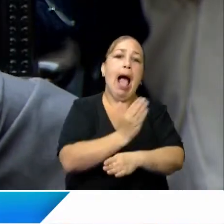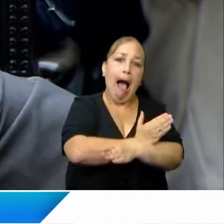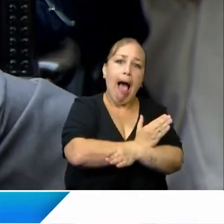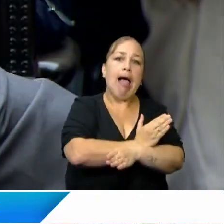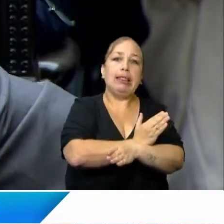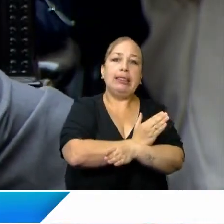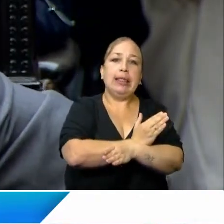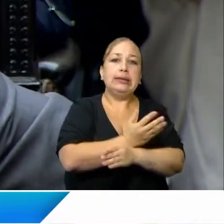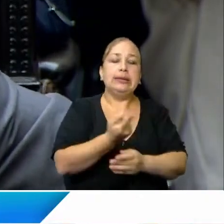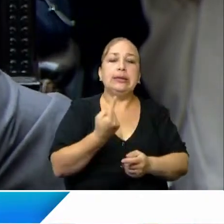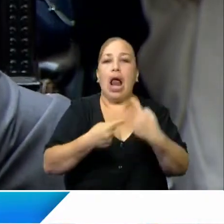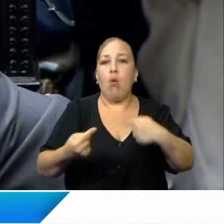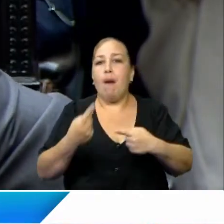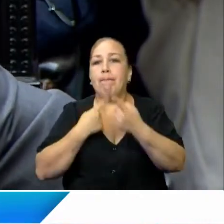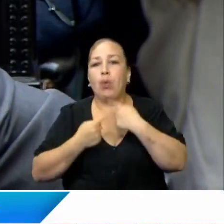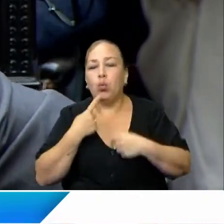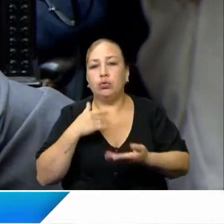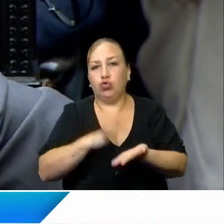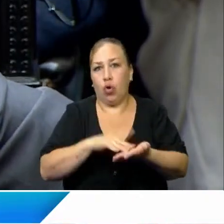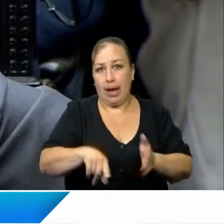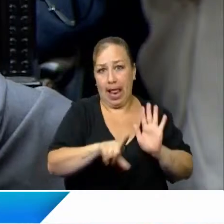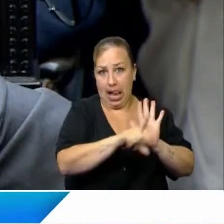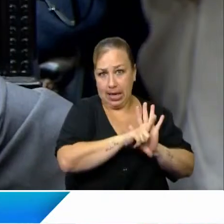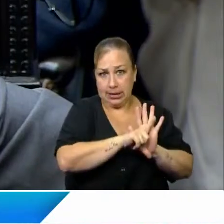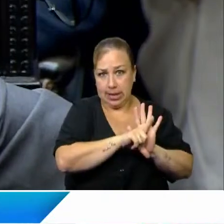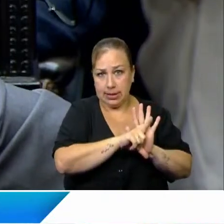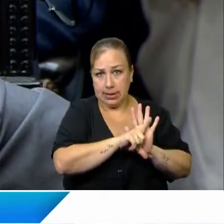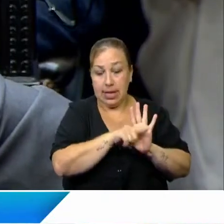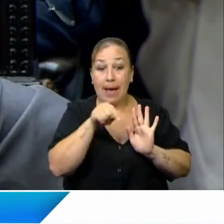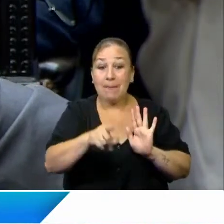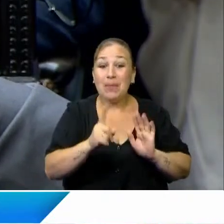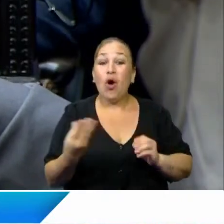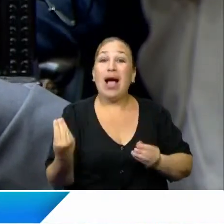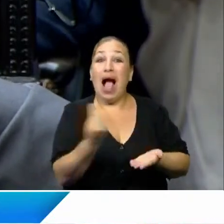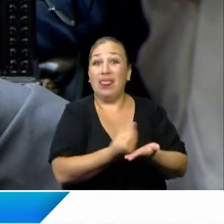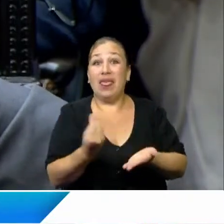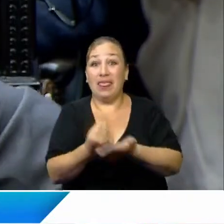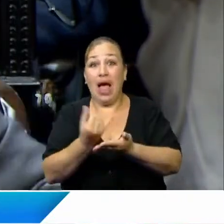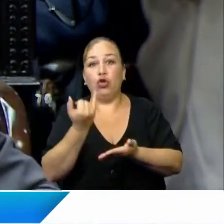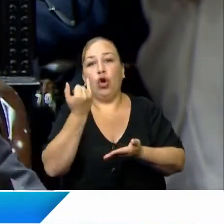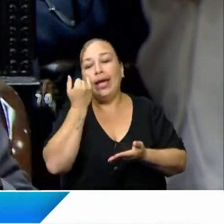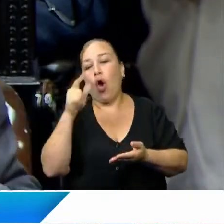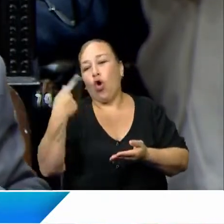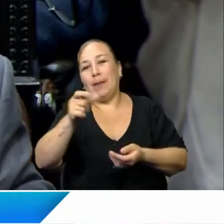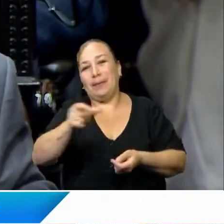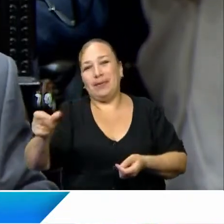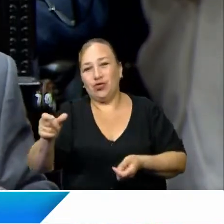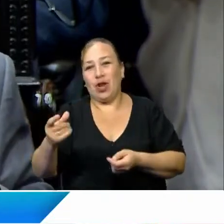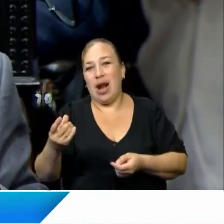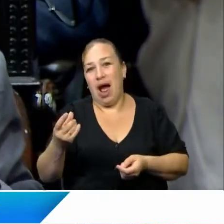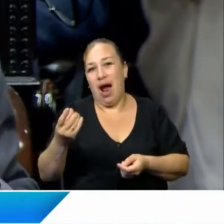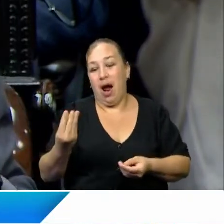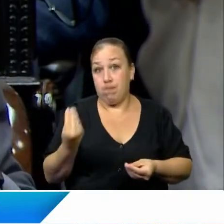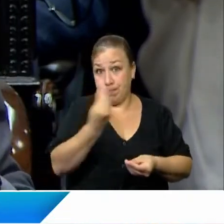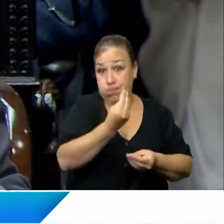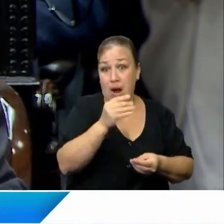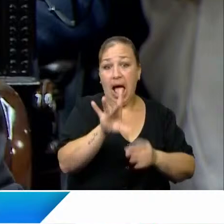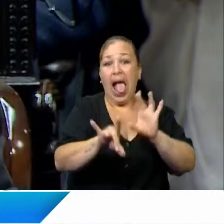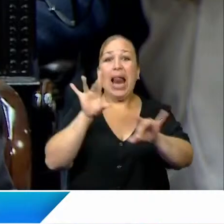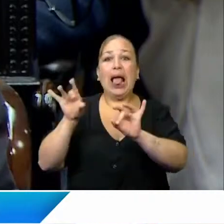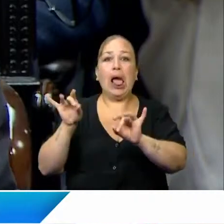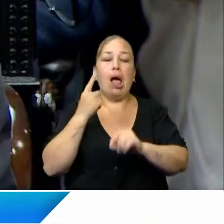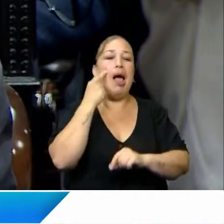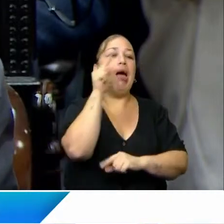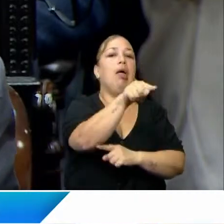se le hacían a estas leyes, que es que los candidatos, y en este caso los precandidatos, son elegidos a dedo.